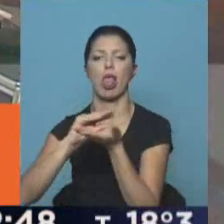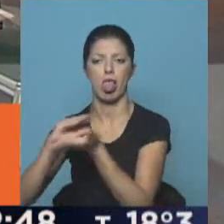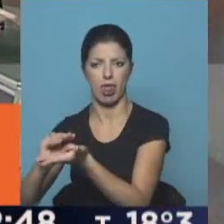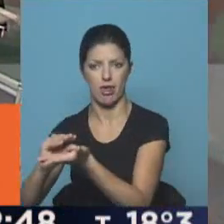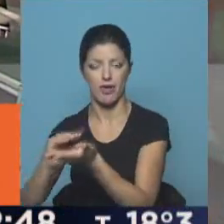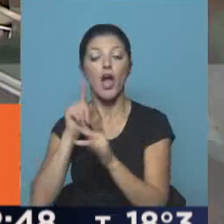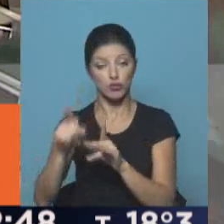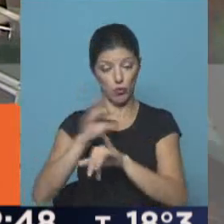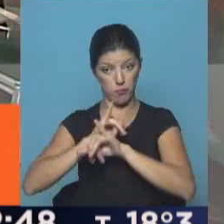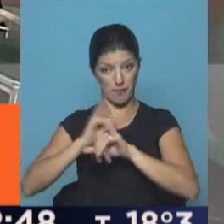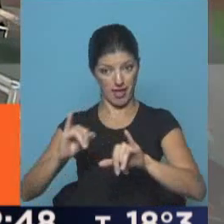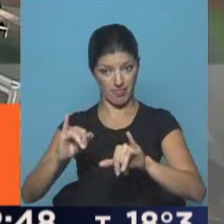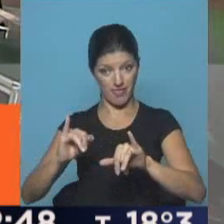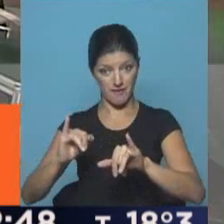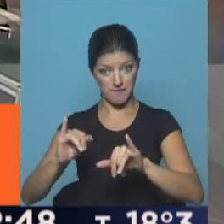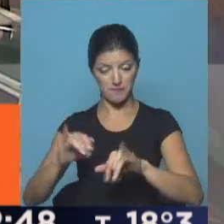programa electoral, el manifiesto,